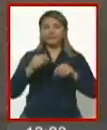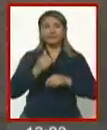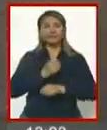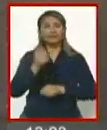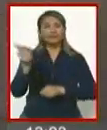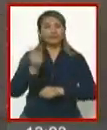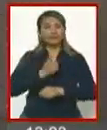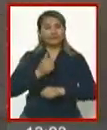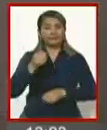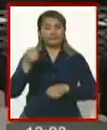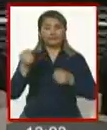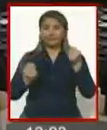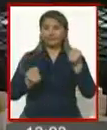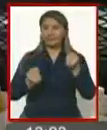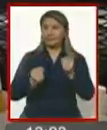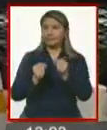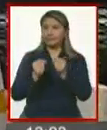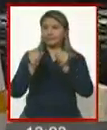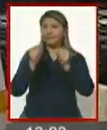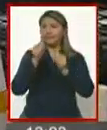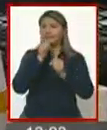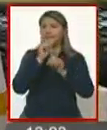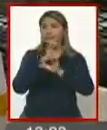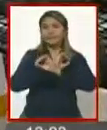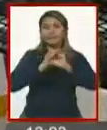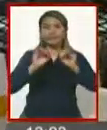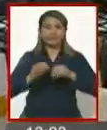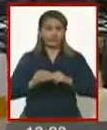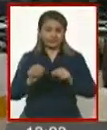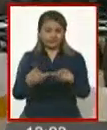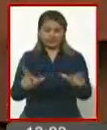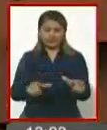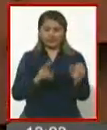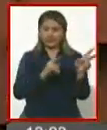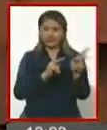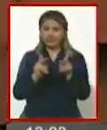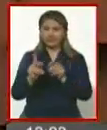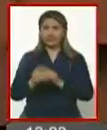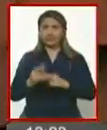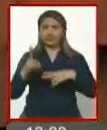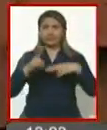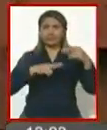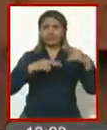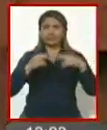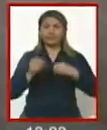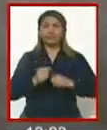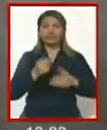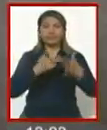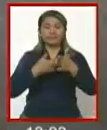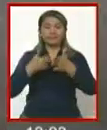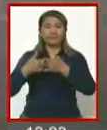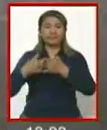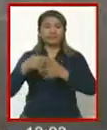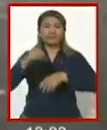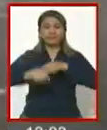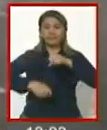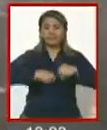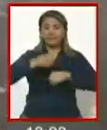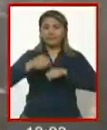el ingreso de motorizados, ni públicos ni privados, y en el lugar se planifica la construcción de un parqueo con